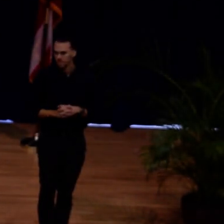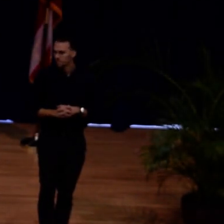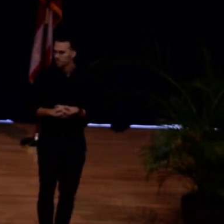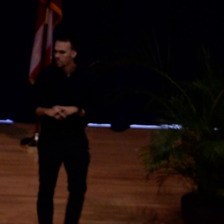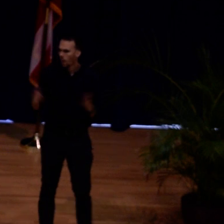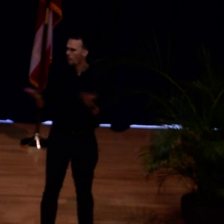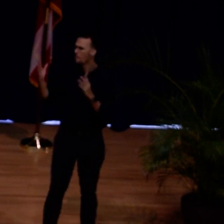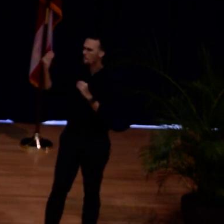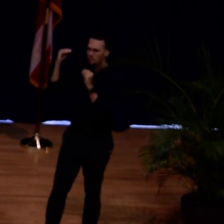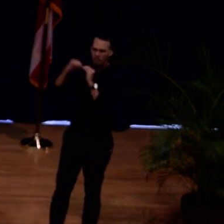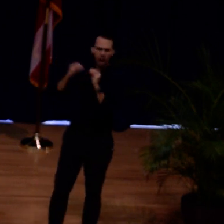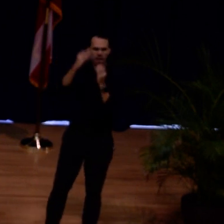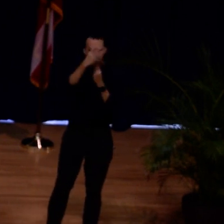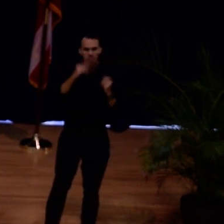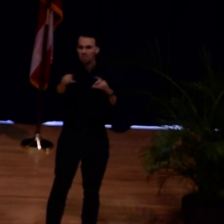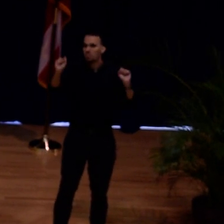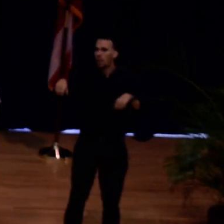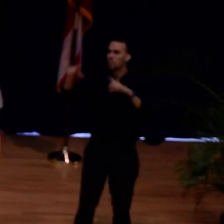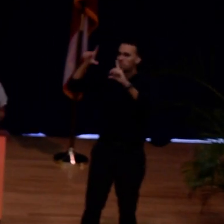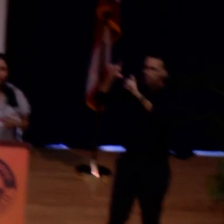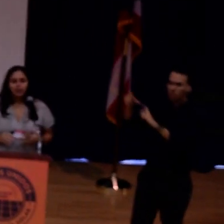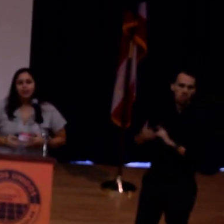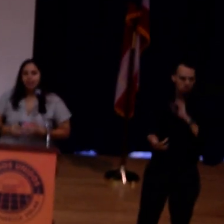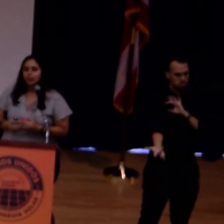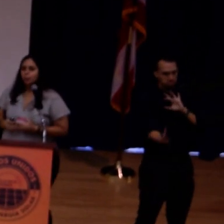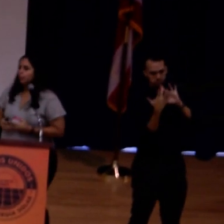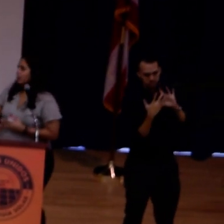Aquí hay más información, pueden tomarle fotos, pueden buscarlo.